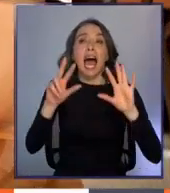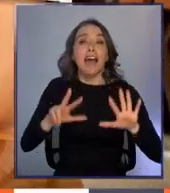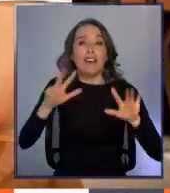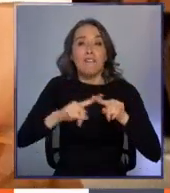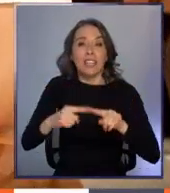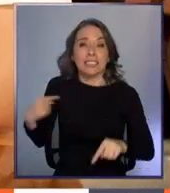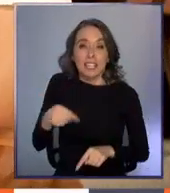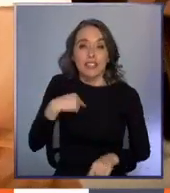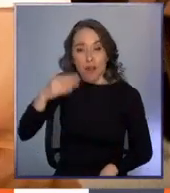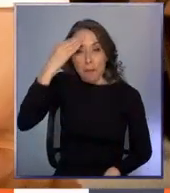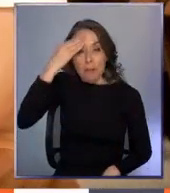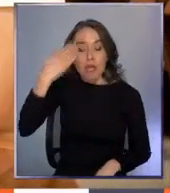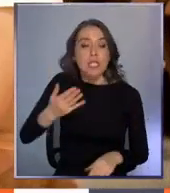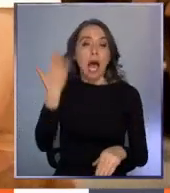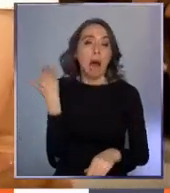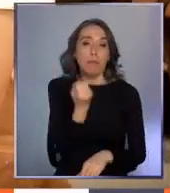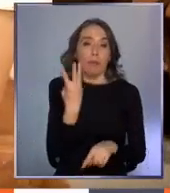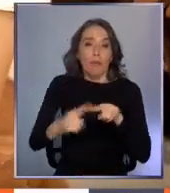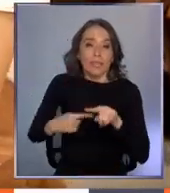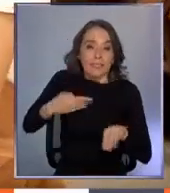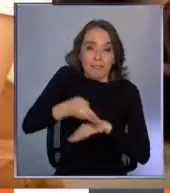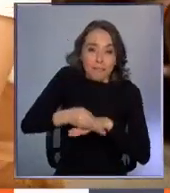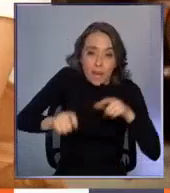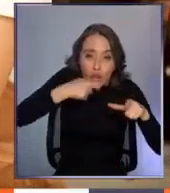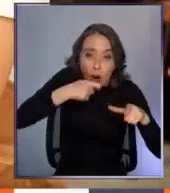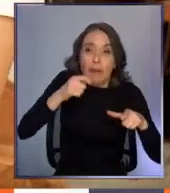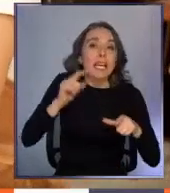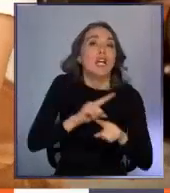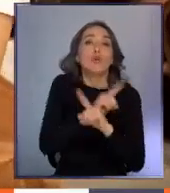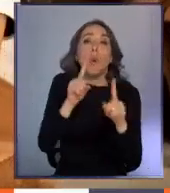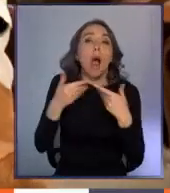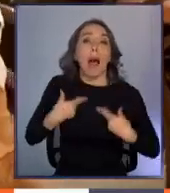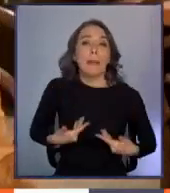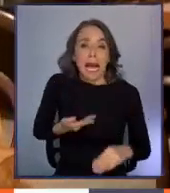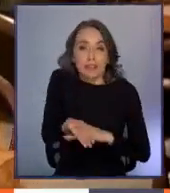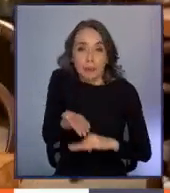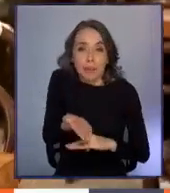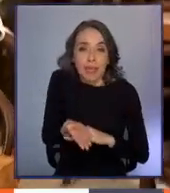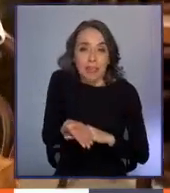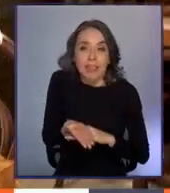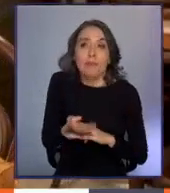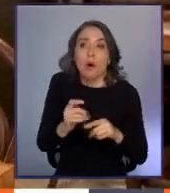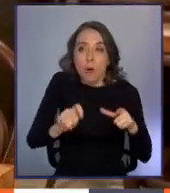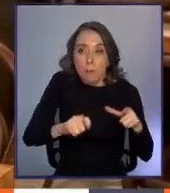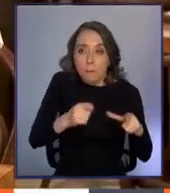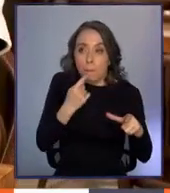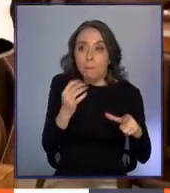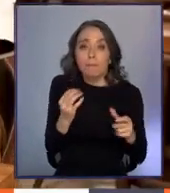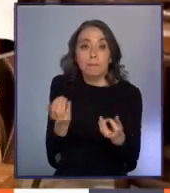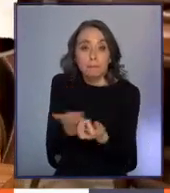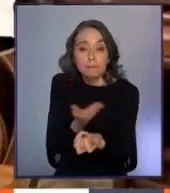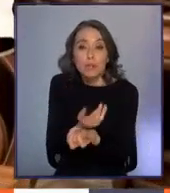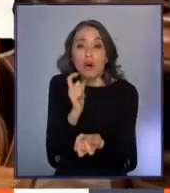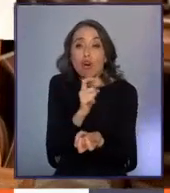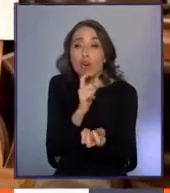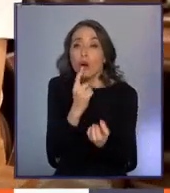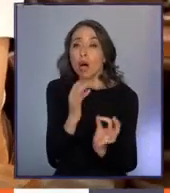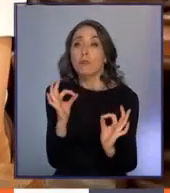plato me lo sé de memoria y creo que no me voy a cansar jamás de pedirlo porque es espectacular. La betarraga está muy buena.